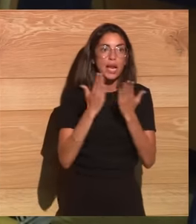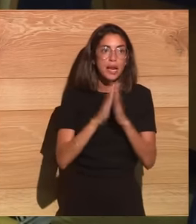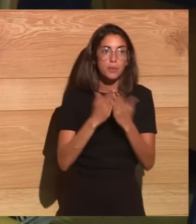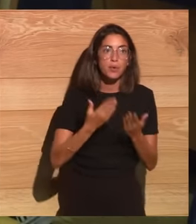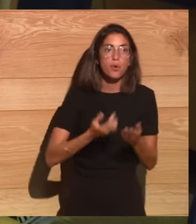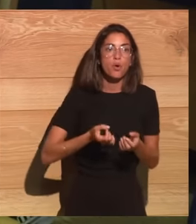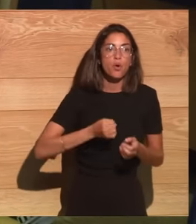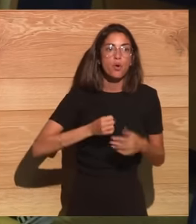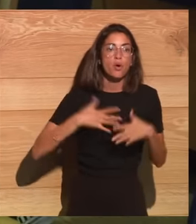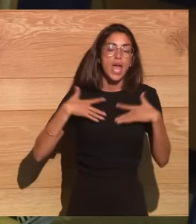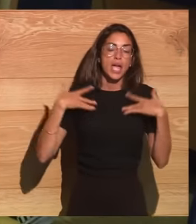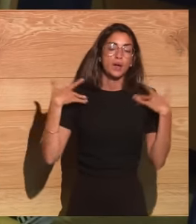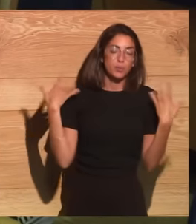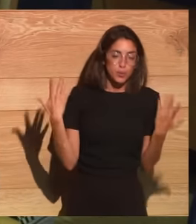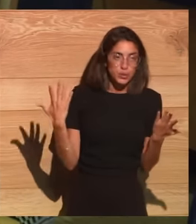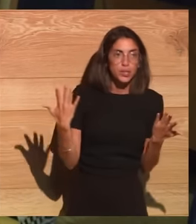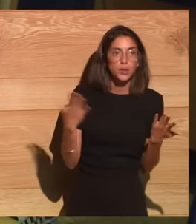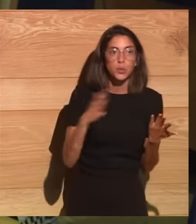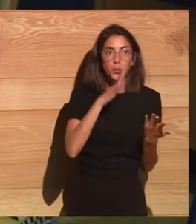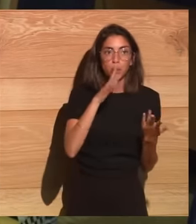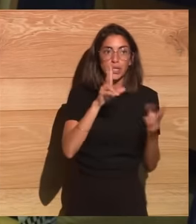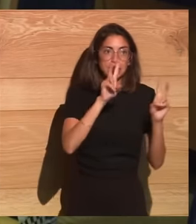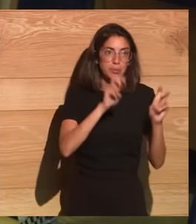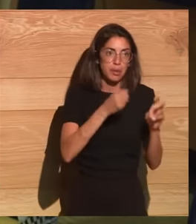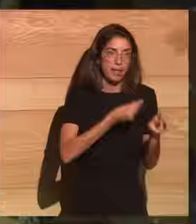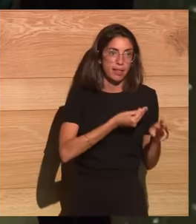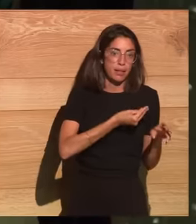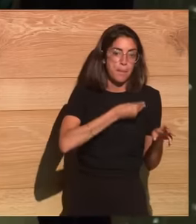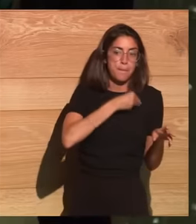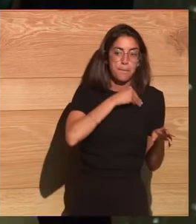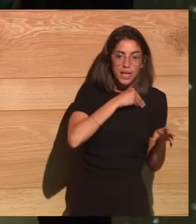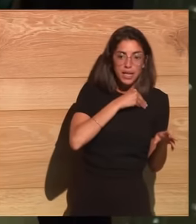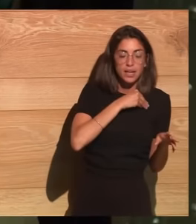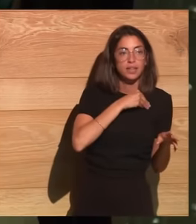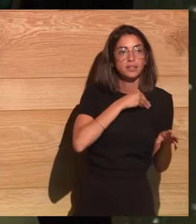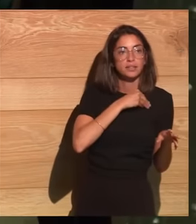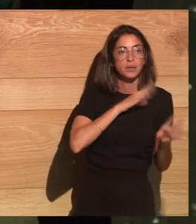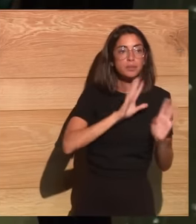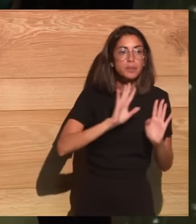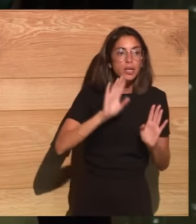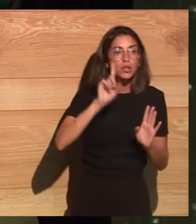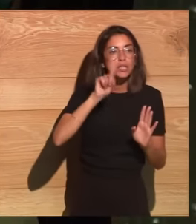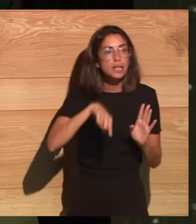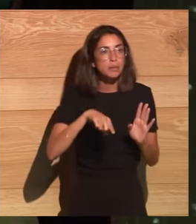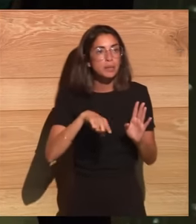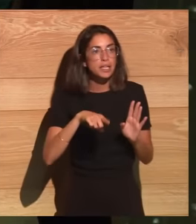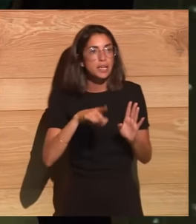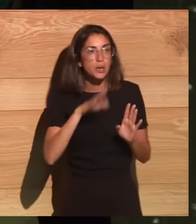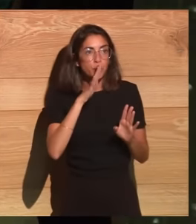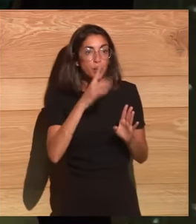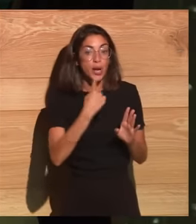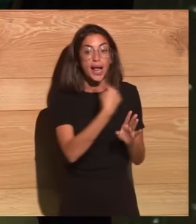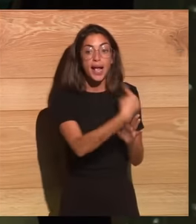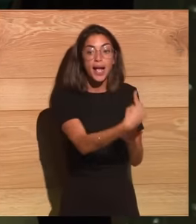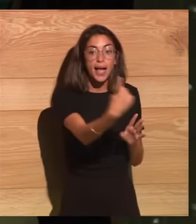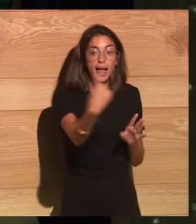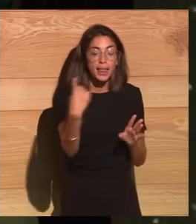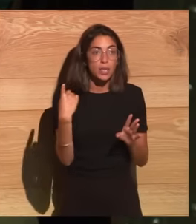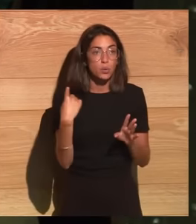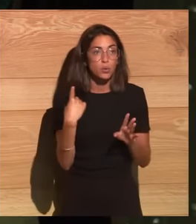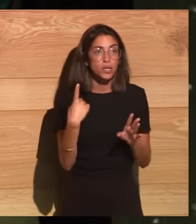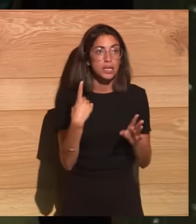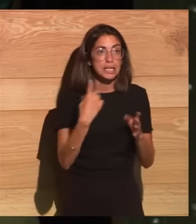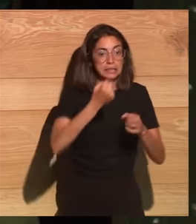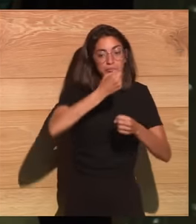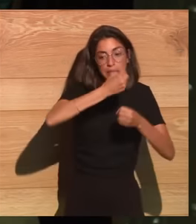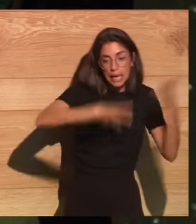Vale. No solo por las desgracias, sino porque también, pues dentro de que cada uno tenemos nuestras